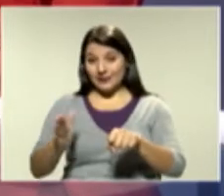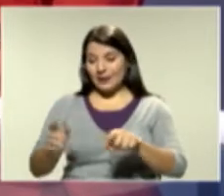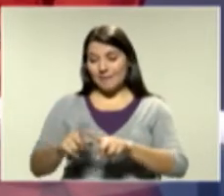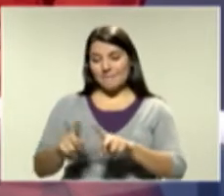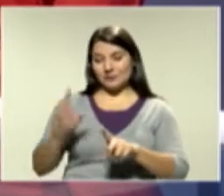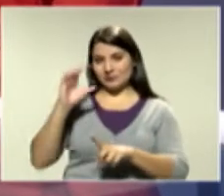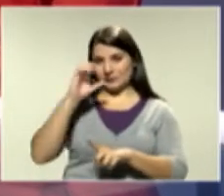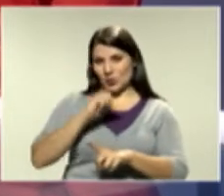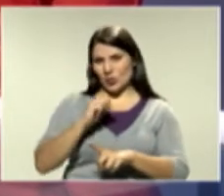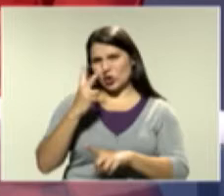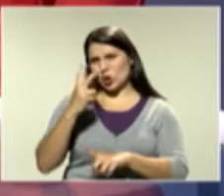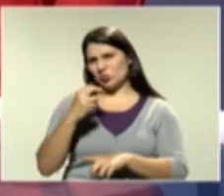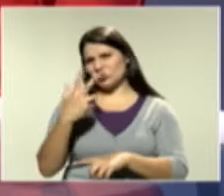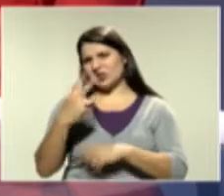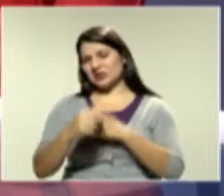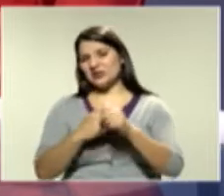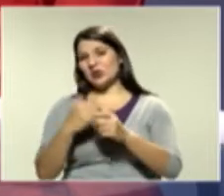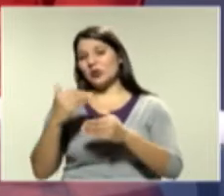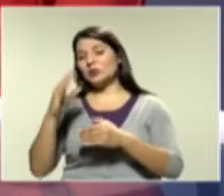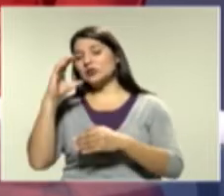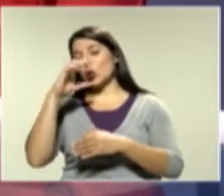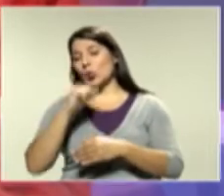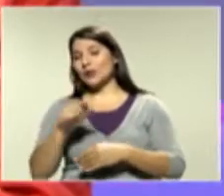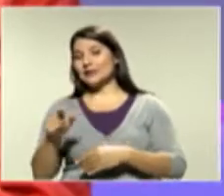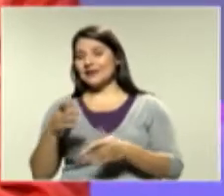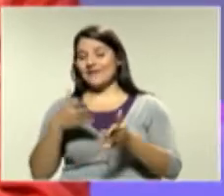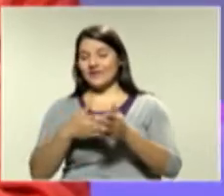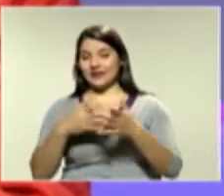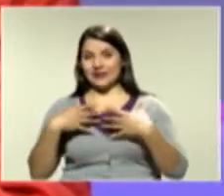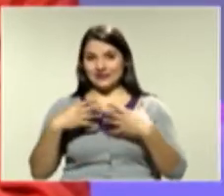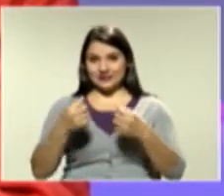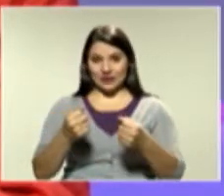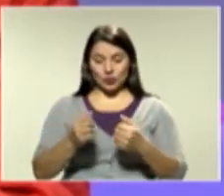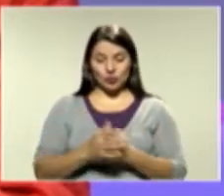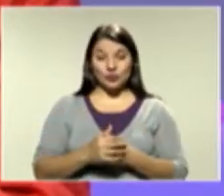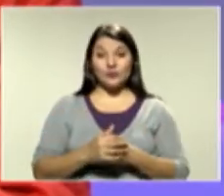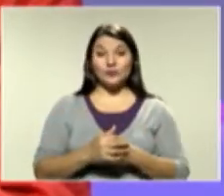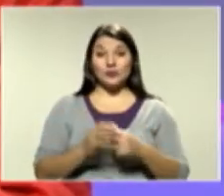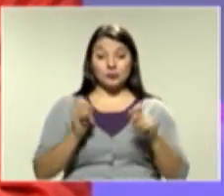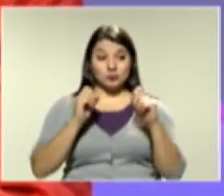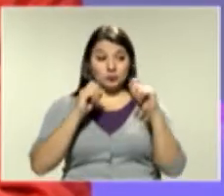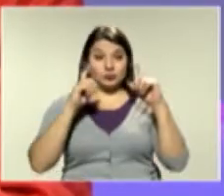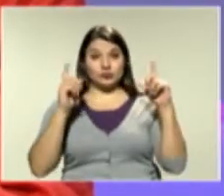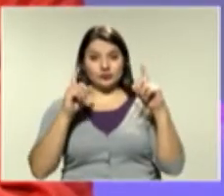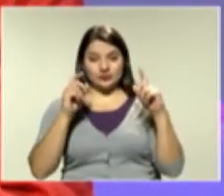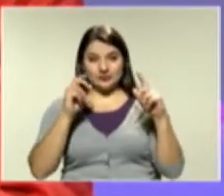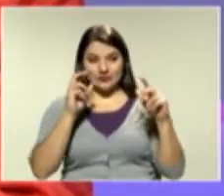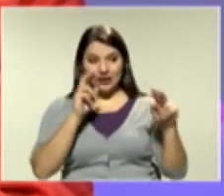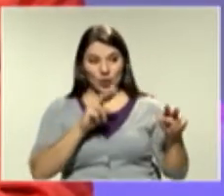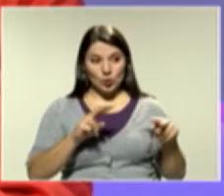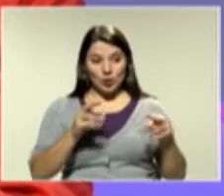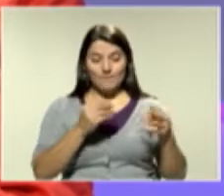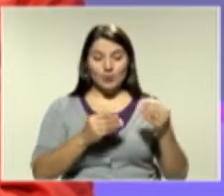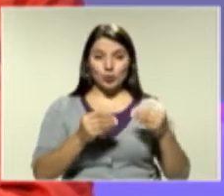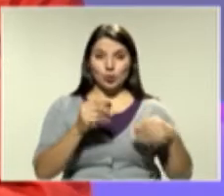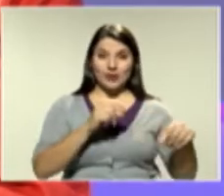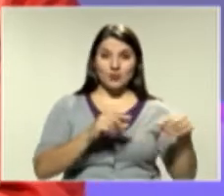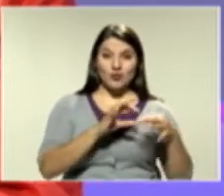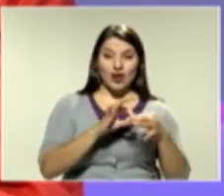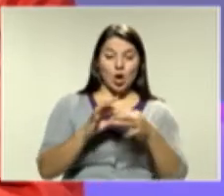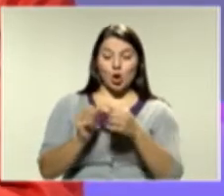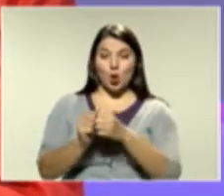tenía una historia mucho mayor de establecimiento, pero la sorpresa fue que se encontraron plaguicidas asociados con